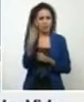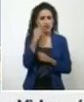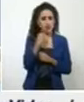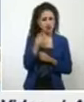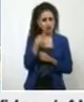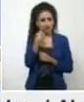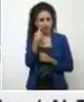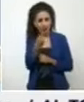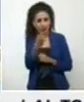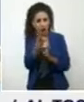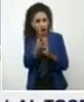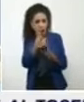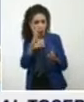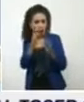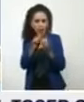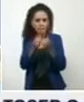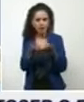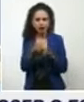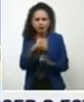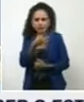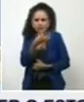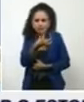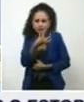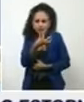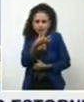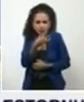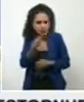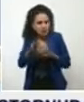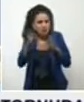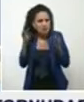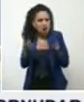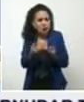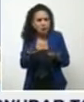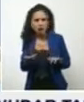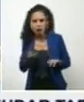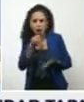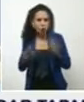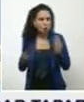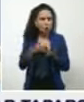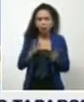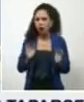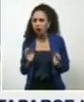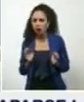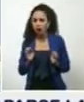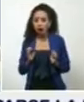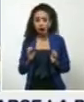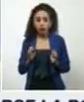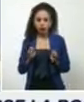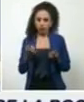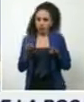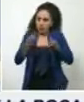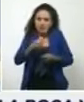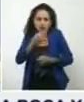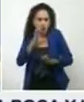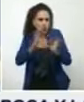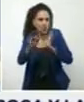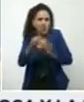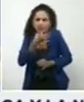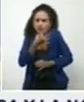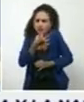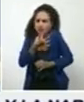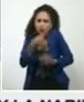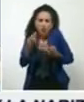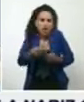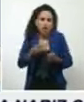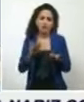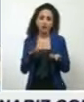la cola del no sé qué, y los familiares indolentes, porque es verdad, ese tenemos que cuidarlo. Y